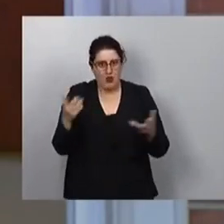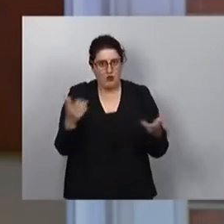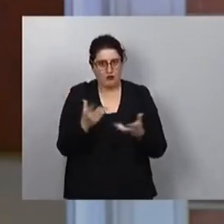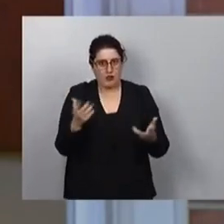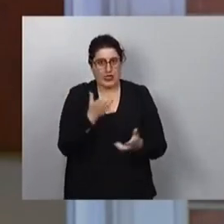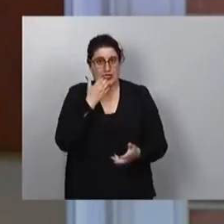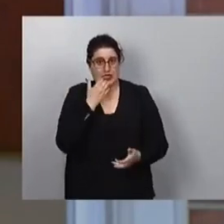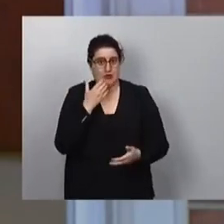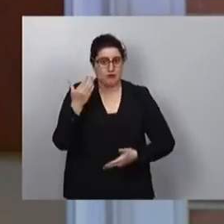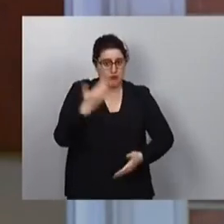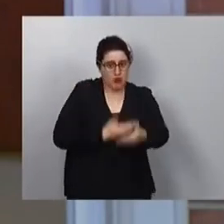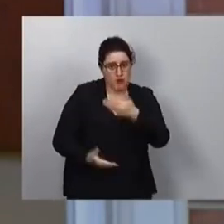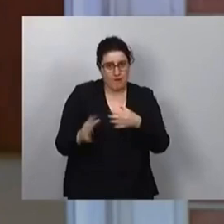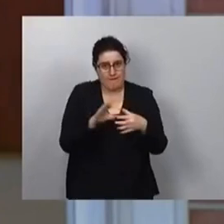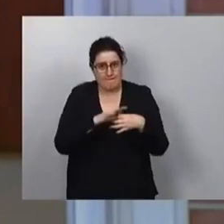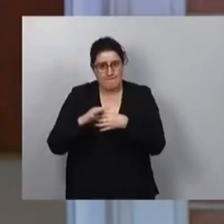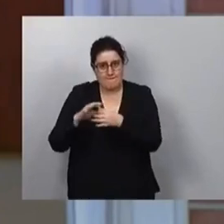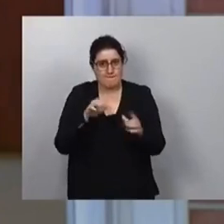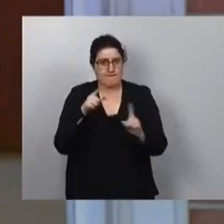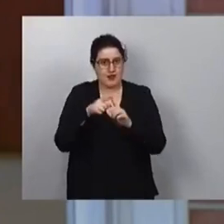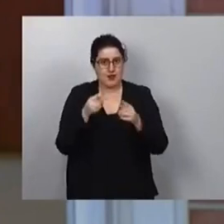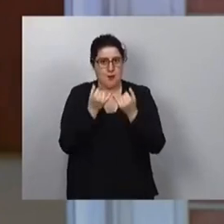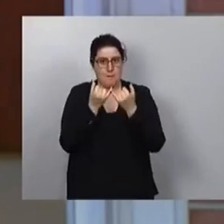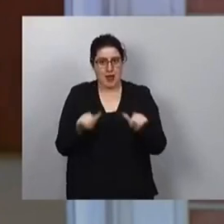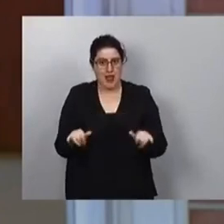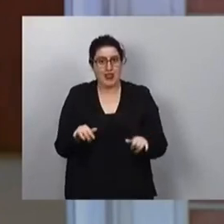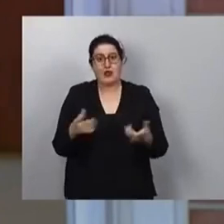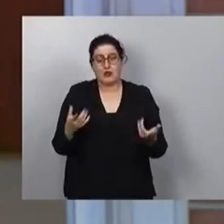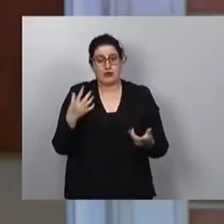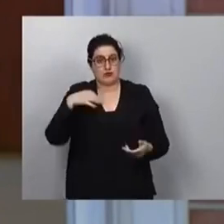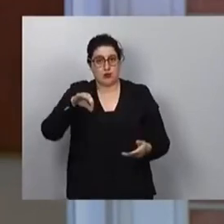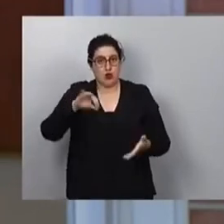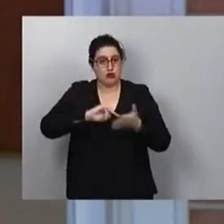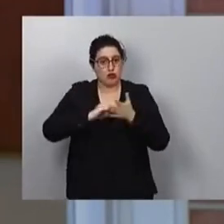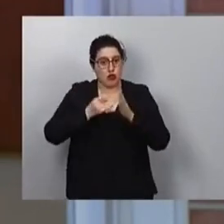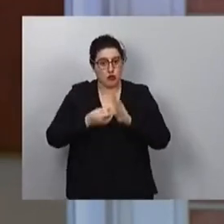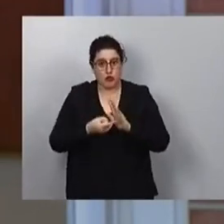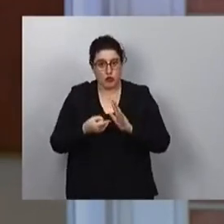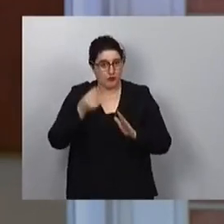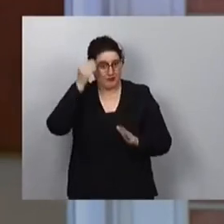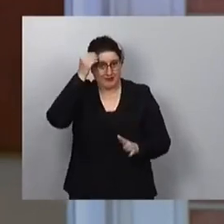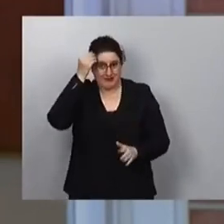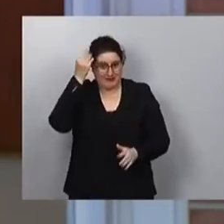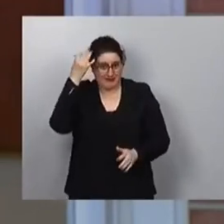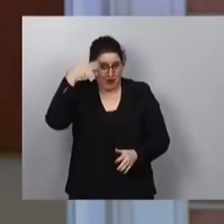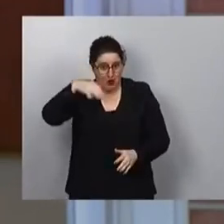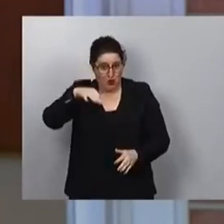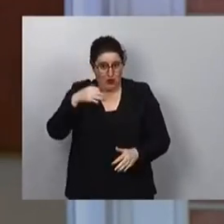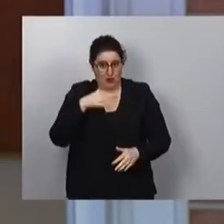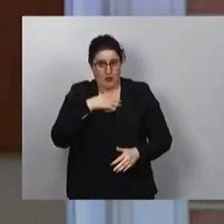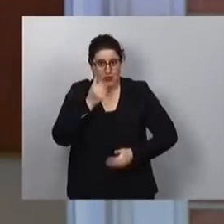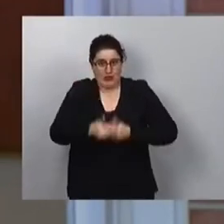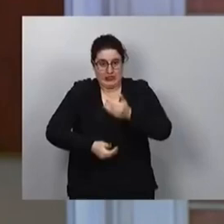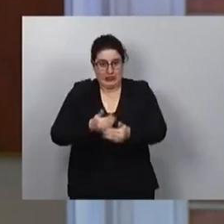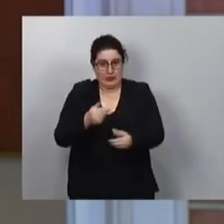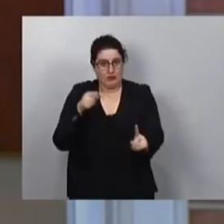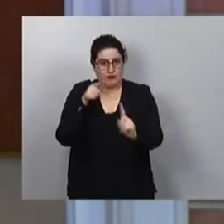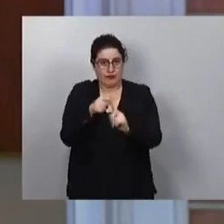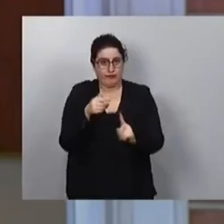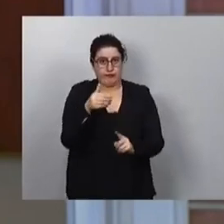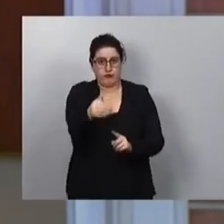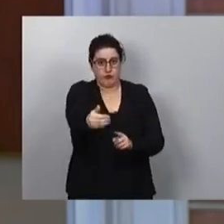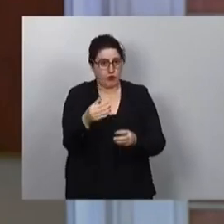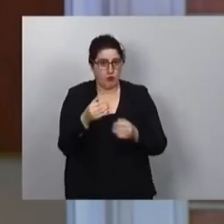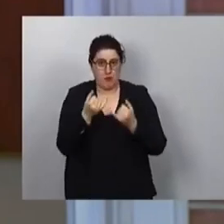Estado palestino y se sumaron así a la lista de más de 140 países en todo el mundo que ya lo hacen.